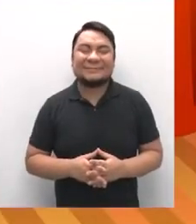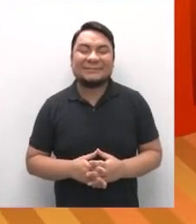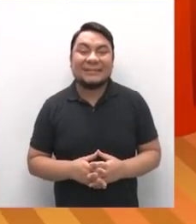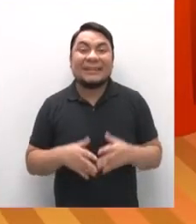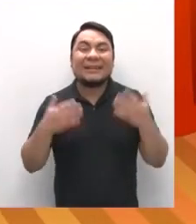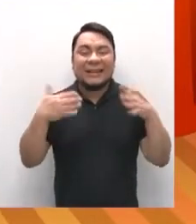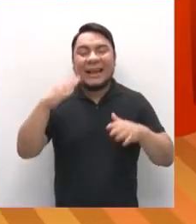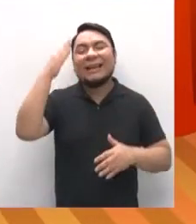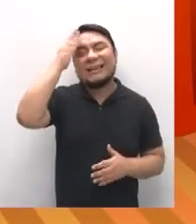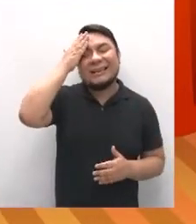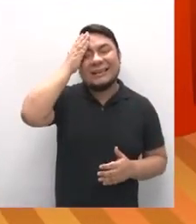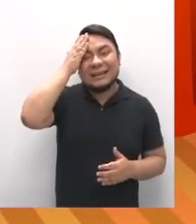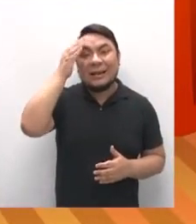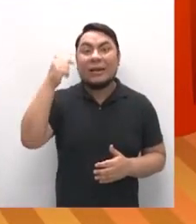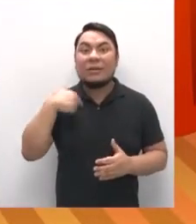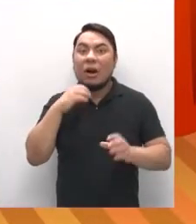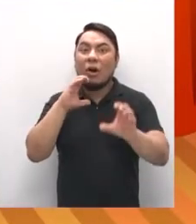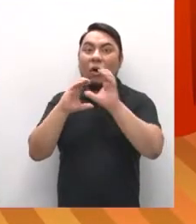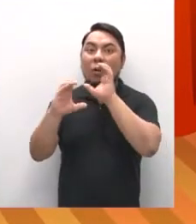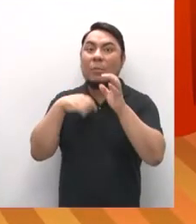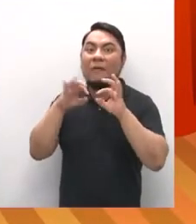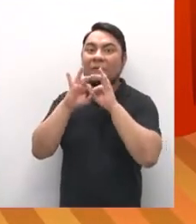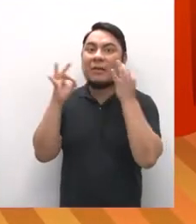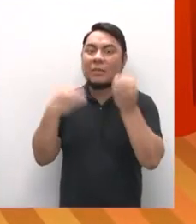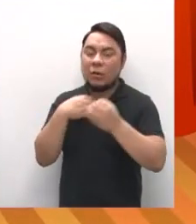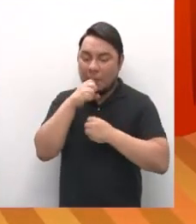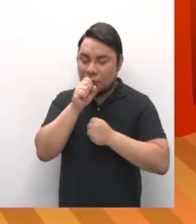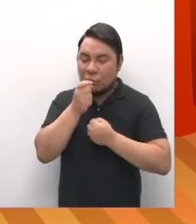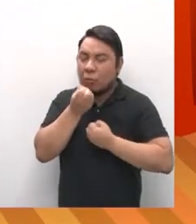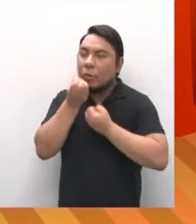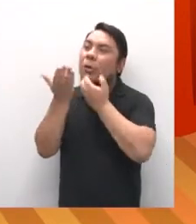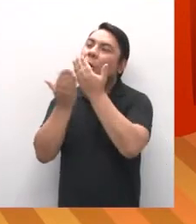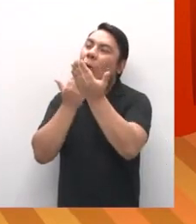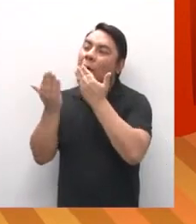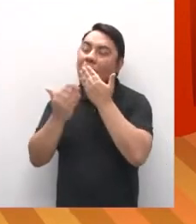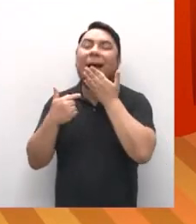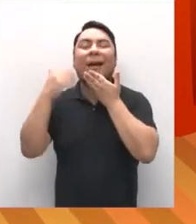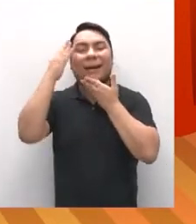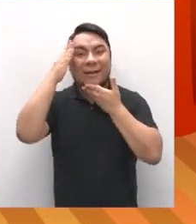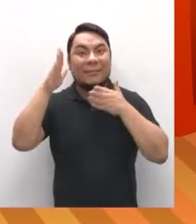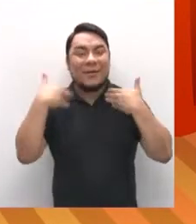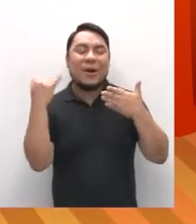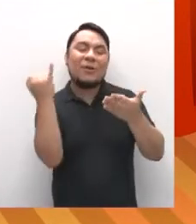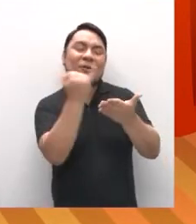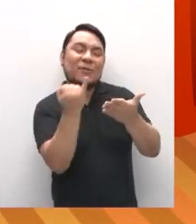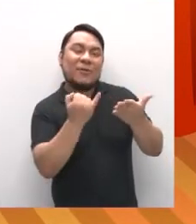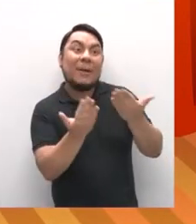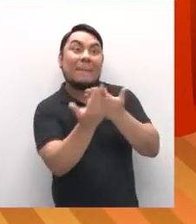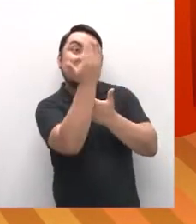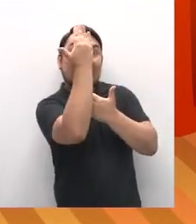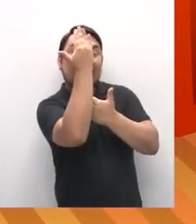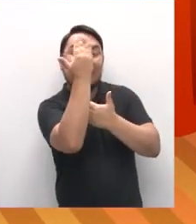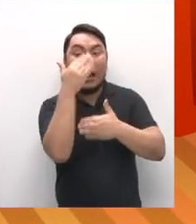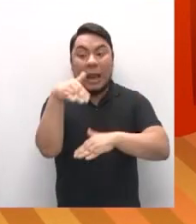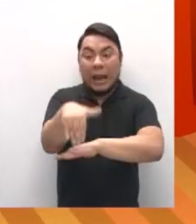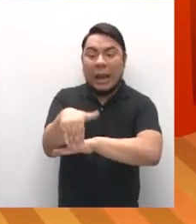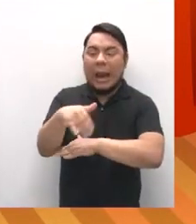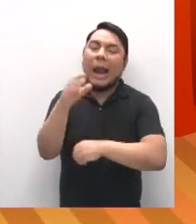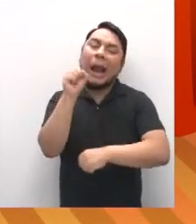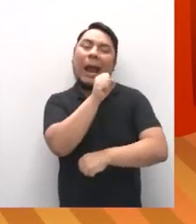Ya sé, si converso con mi familia, quizás pueda dibujar en las mañanas y cantar por las tardes.